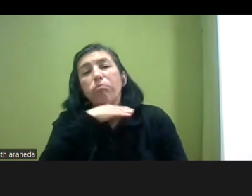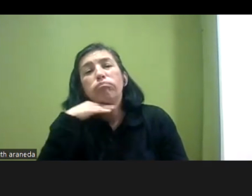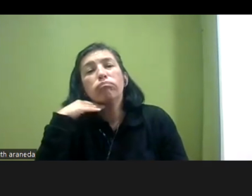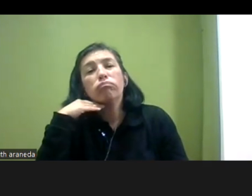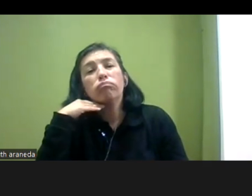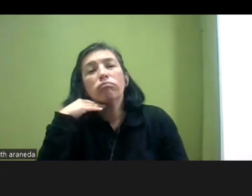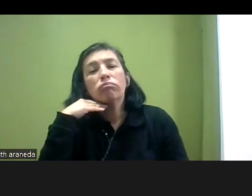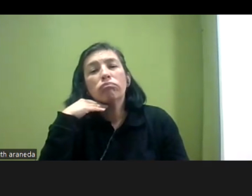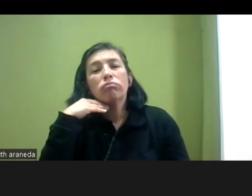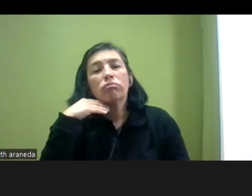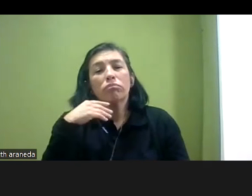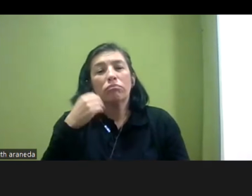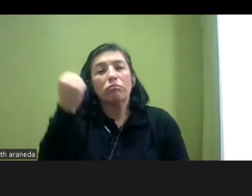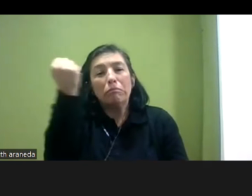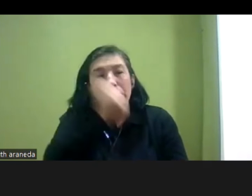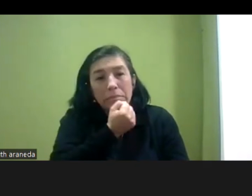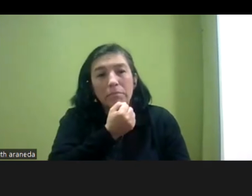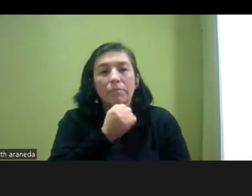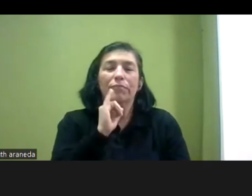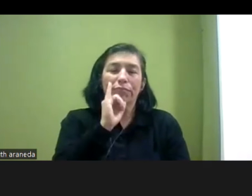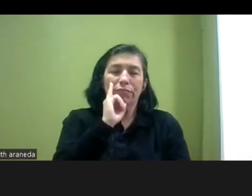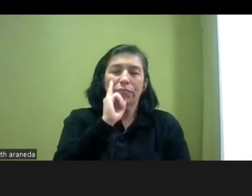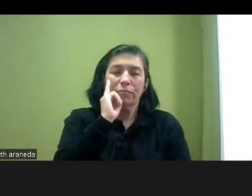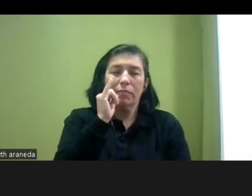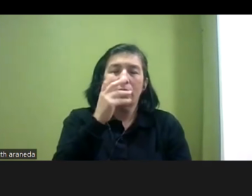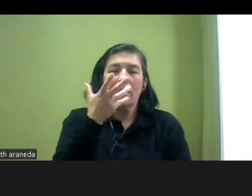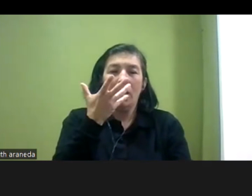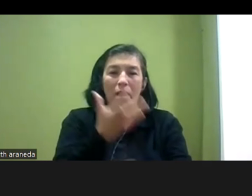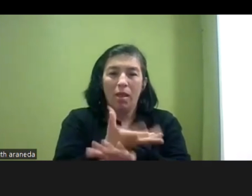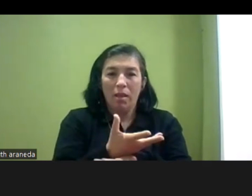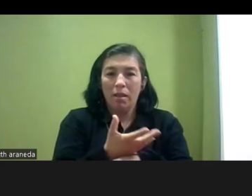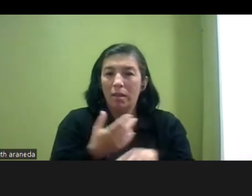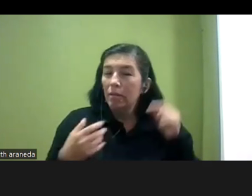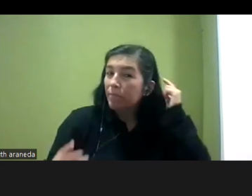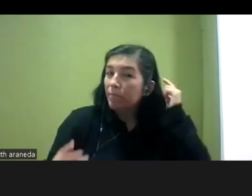Sí, sí, hay. Tal como dice